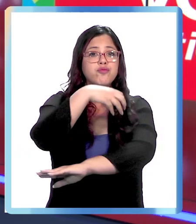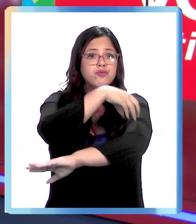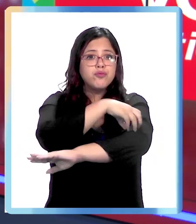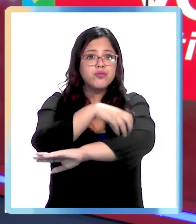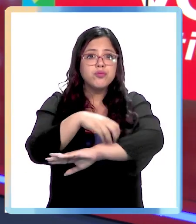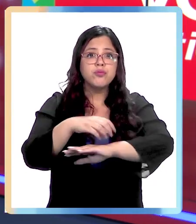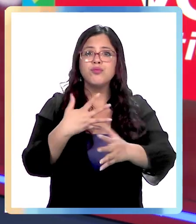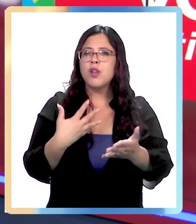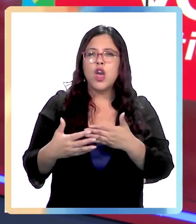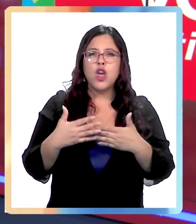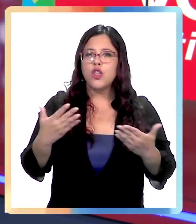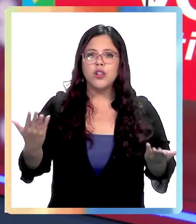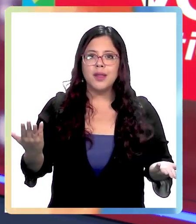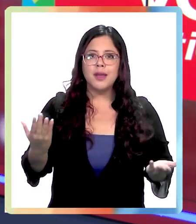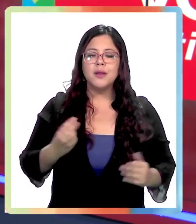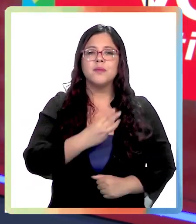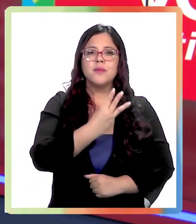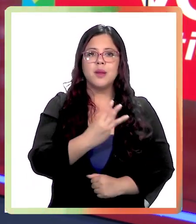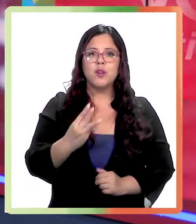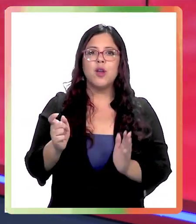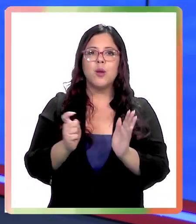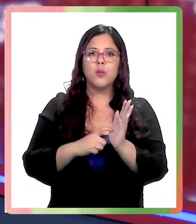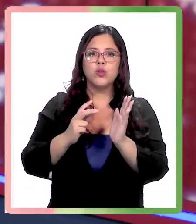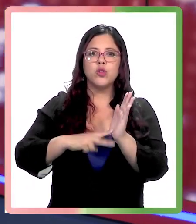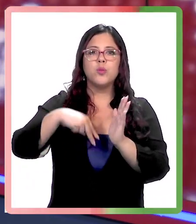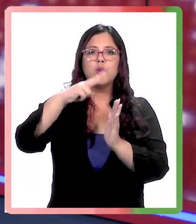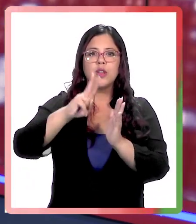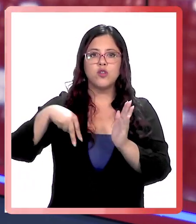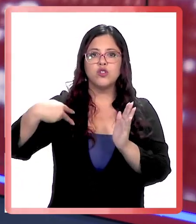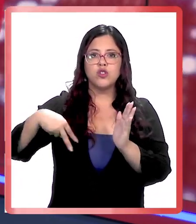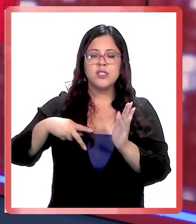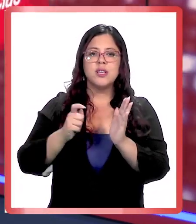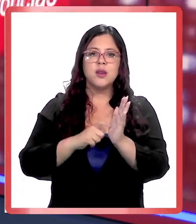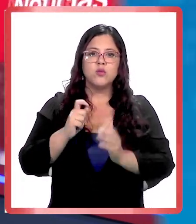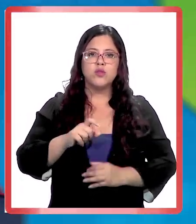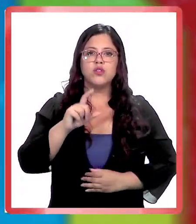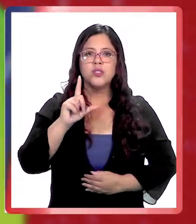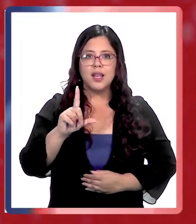información de las regiones la pueden encontrar en nuestra página web